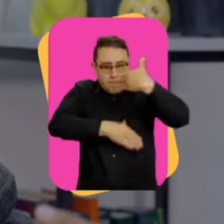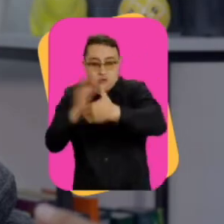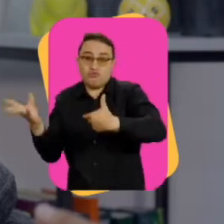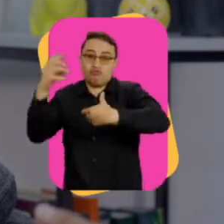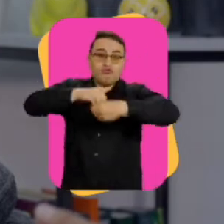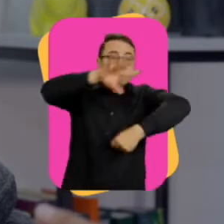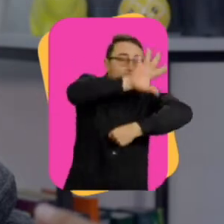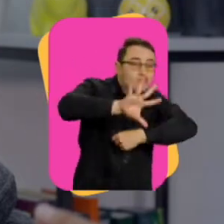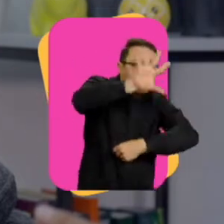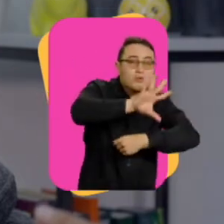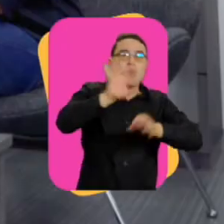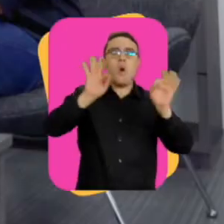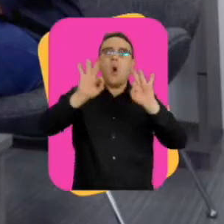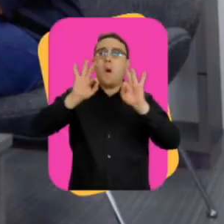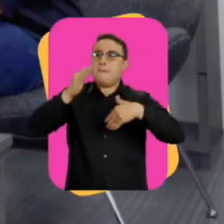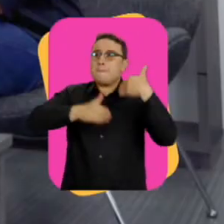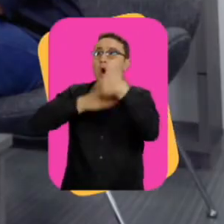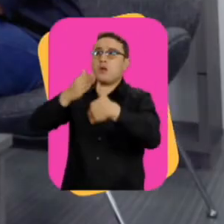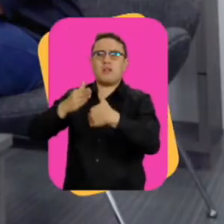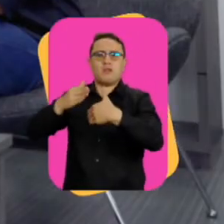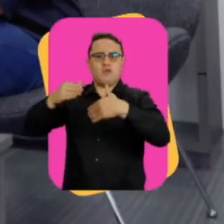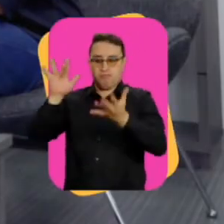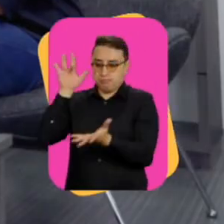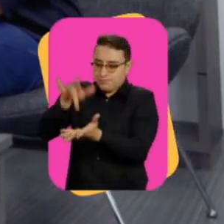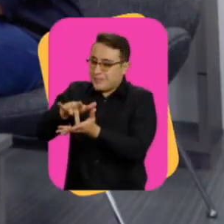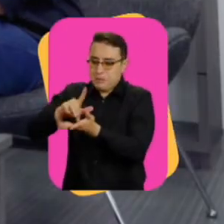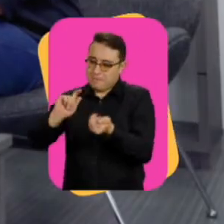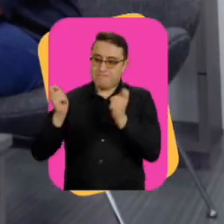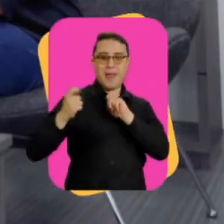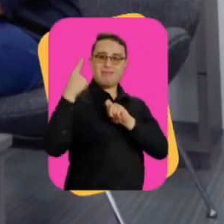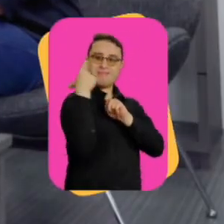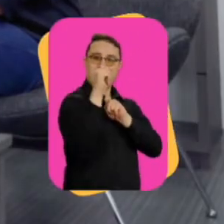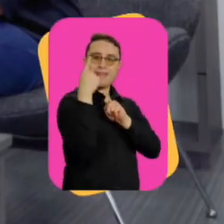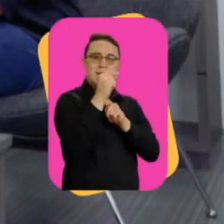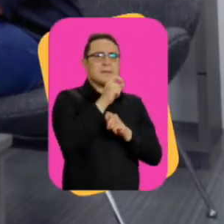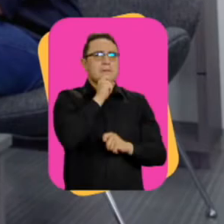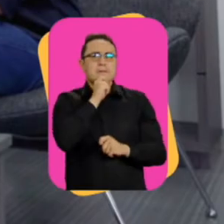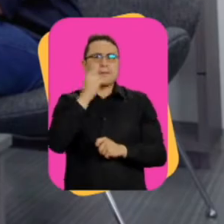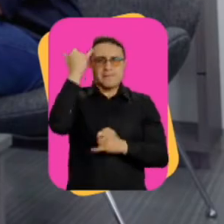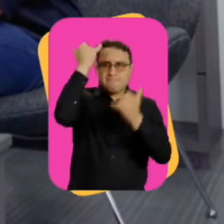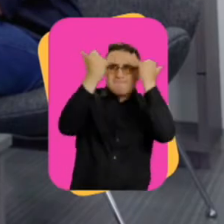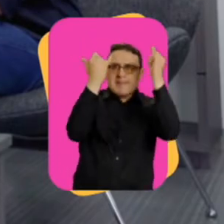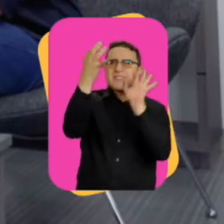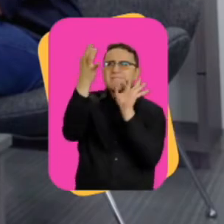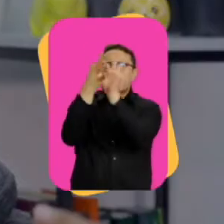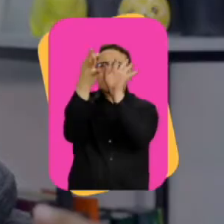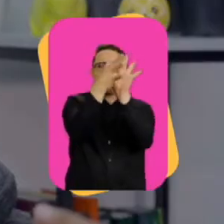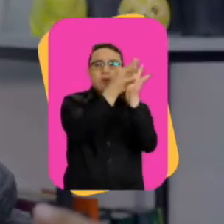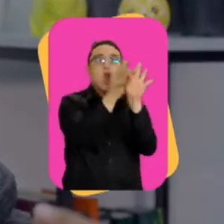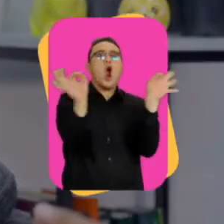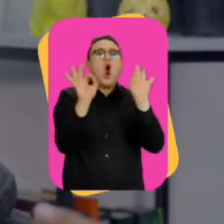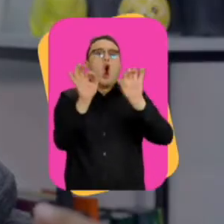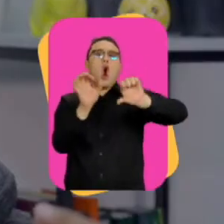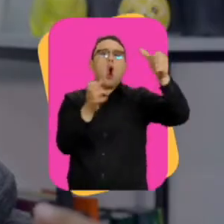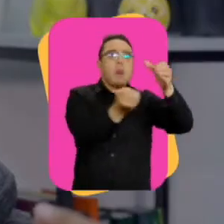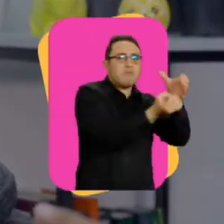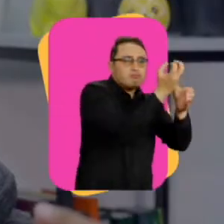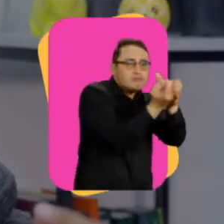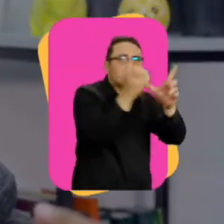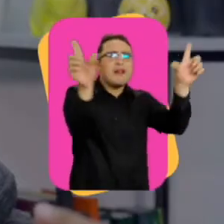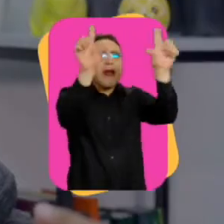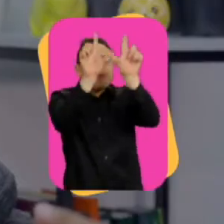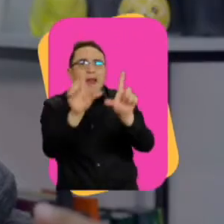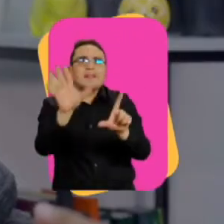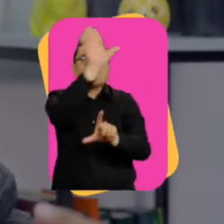y digitalizar varios de ellos. Y buscamos alianzas, buscamos co-creación, buscamos espacios en los que, unidos con varios